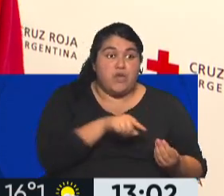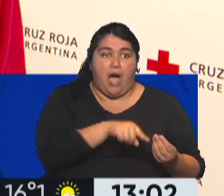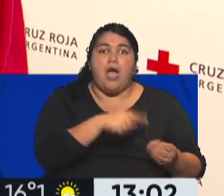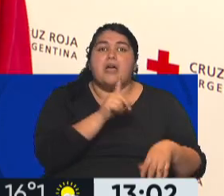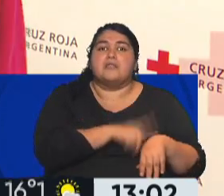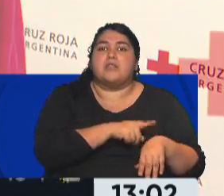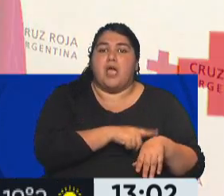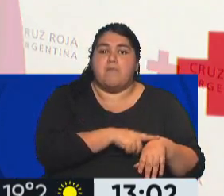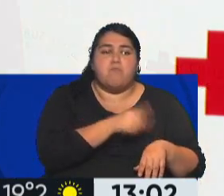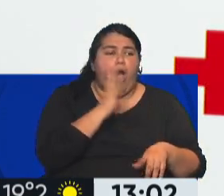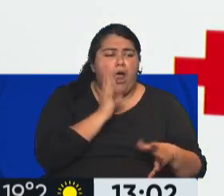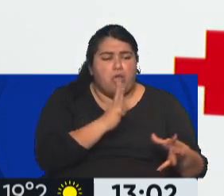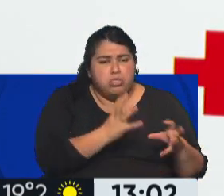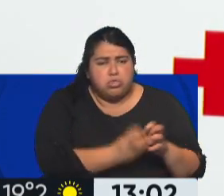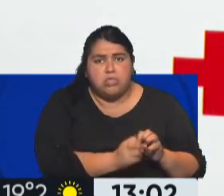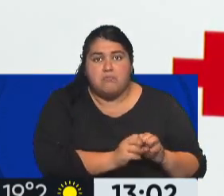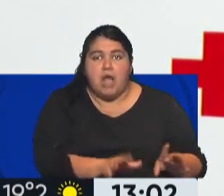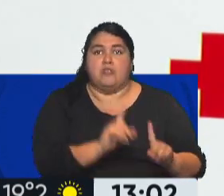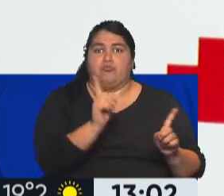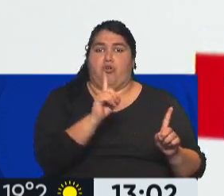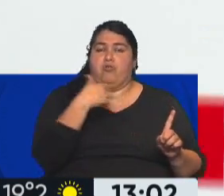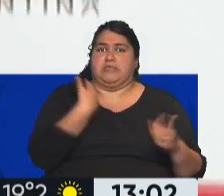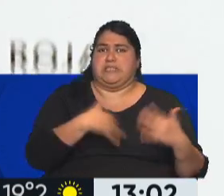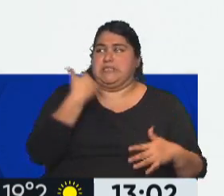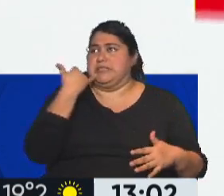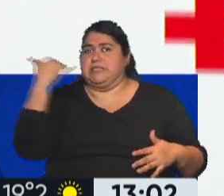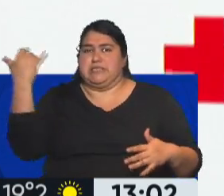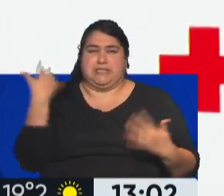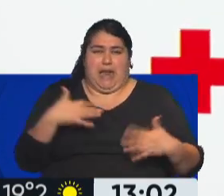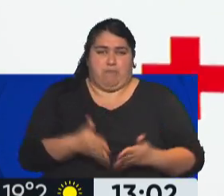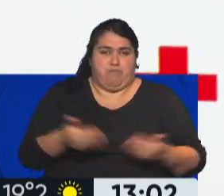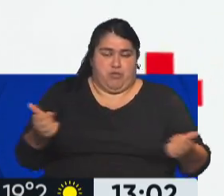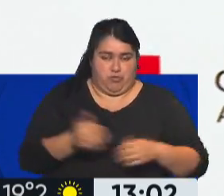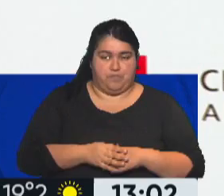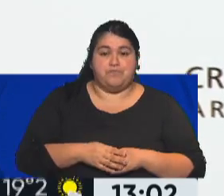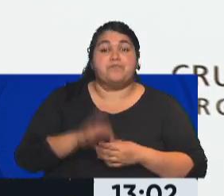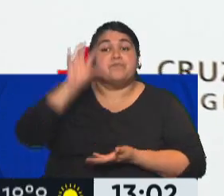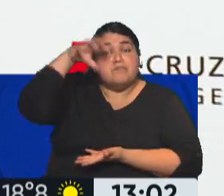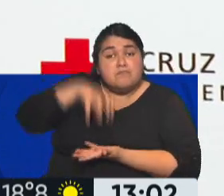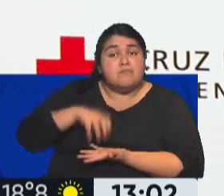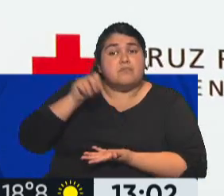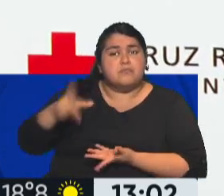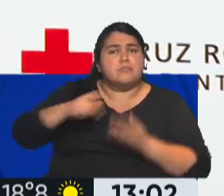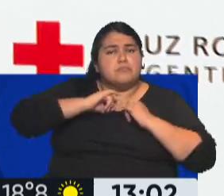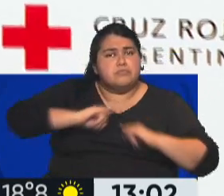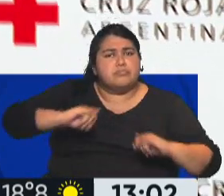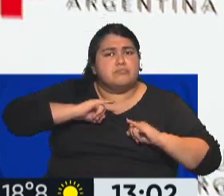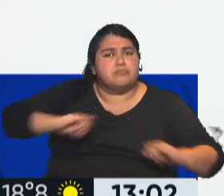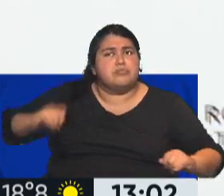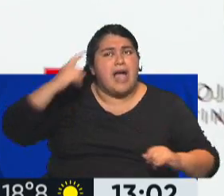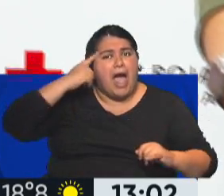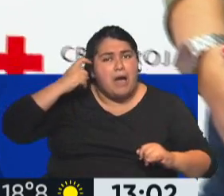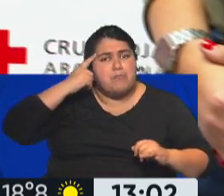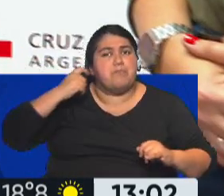pudiese empeorar como todos los años en la semana de los primeros auxilios la organización Busca que más personas incorporen los conocimientos